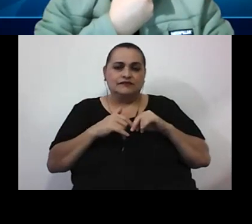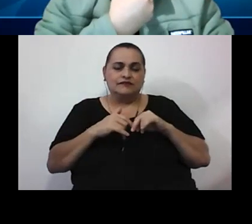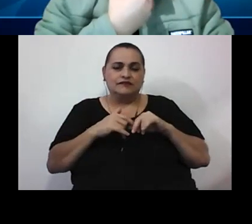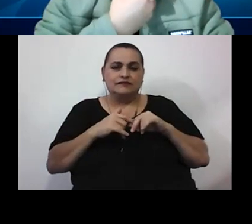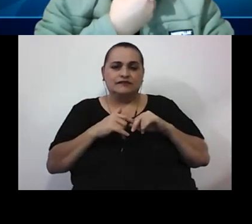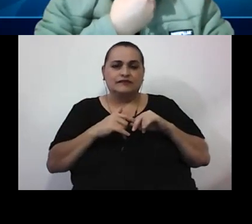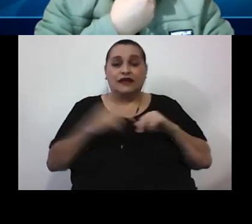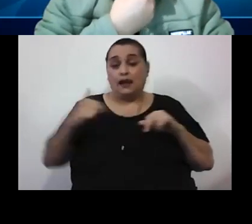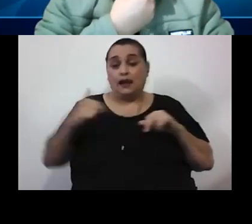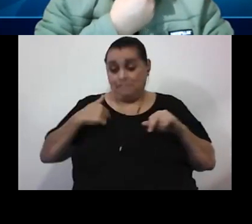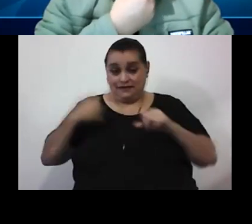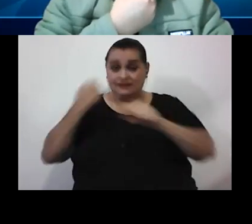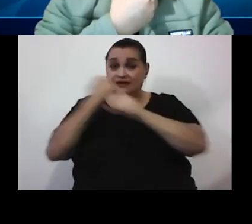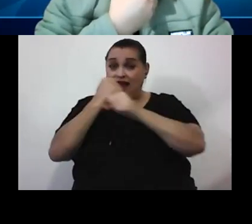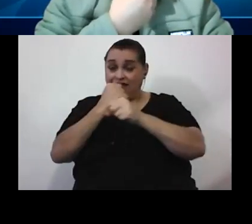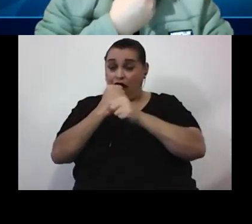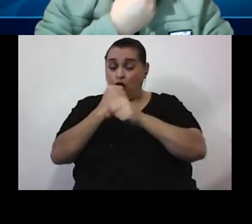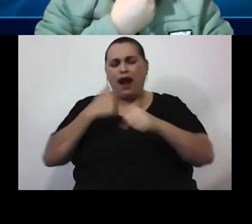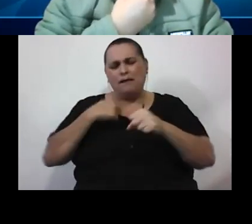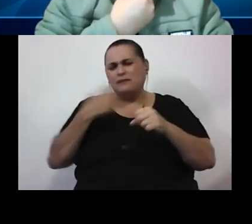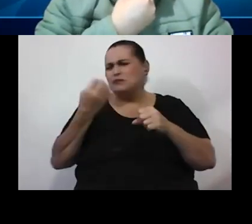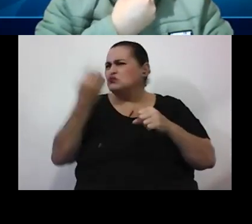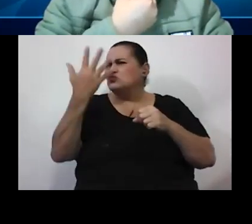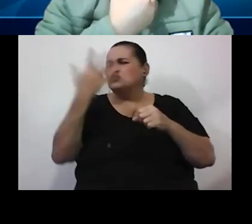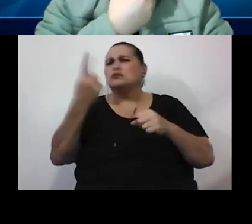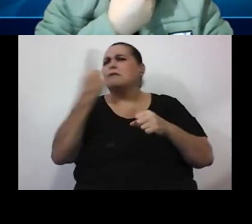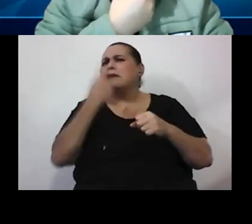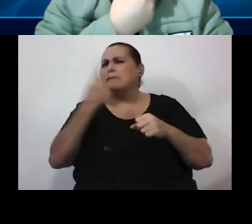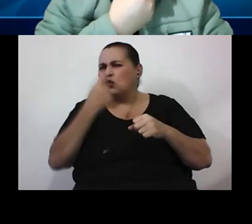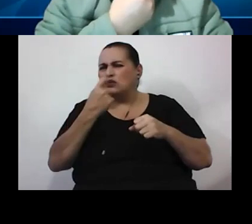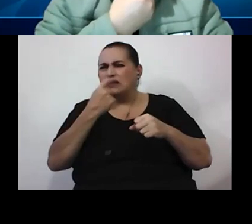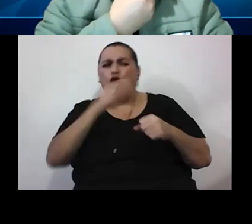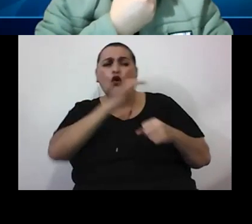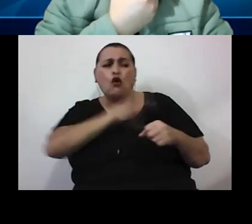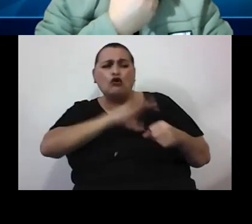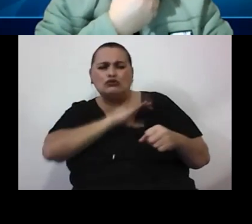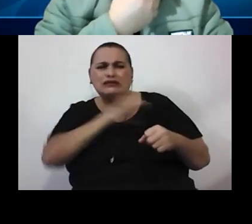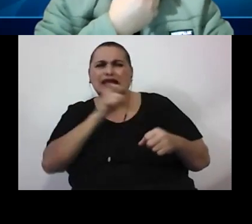en mi trabajo me consultan mucho por comportamientos difíciles.